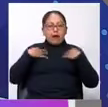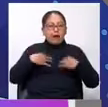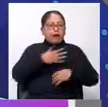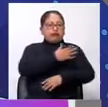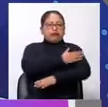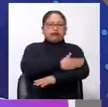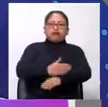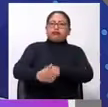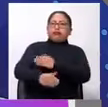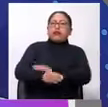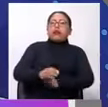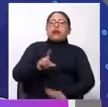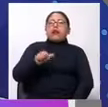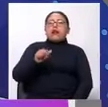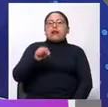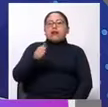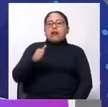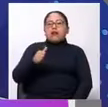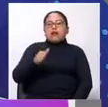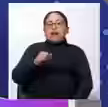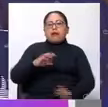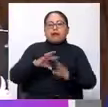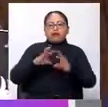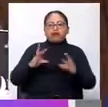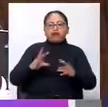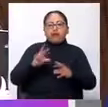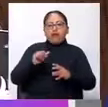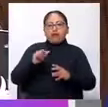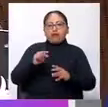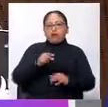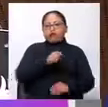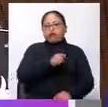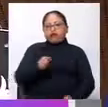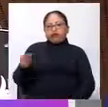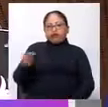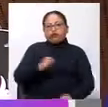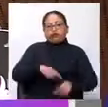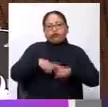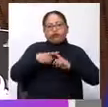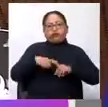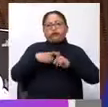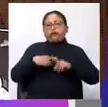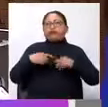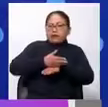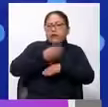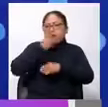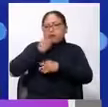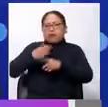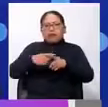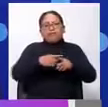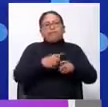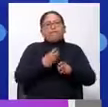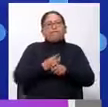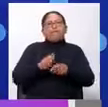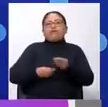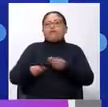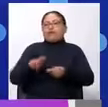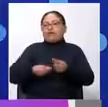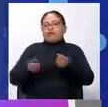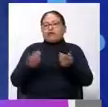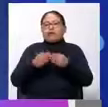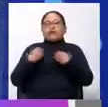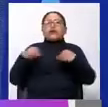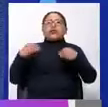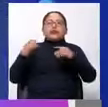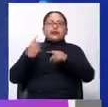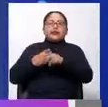y en lana de hilo coto, ¿no? Como pueden ver, aquí tengo mis productos. ¿Y dónde podemos encontrar estos productos,